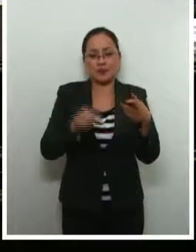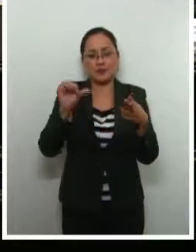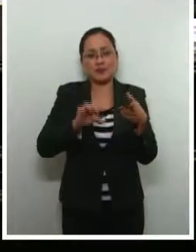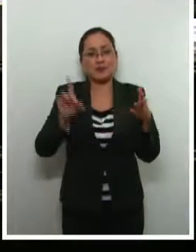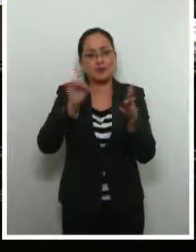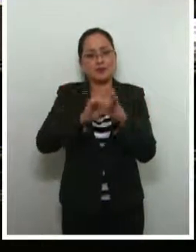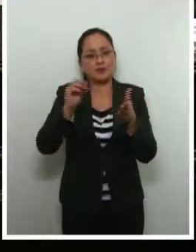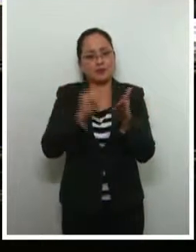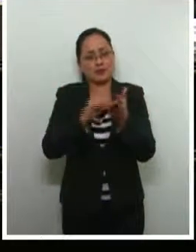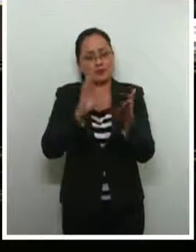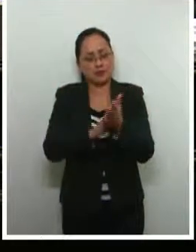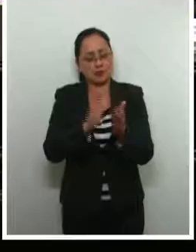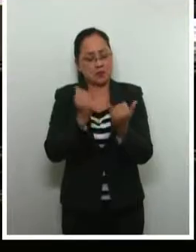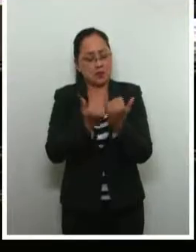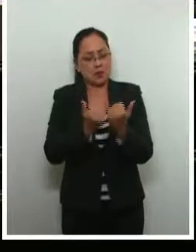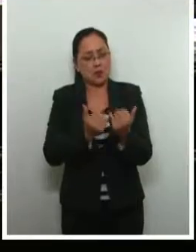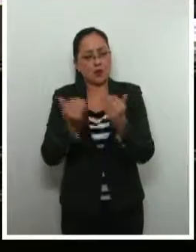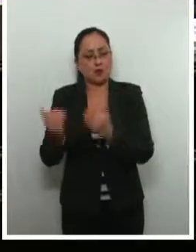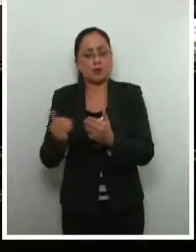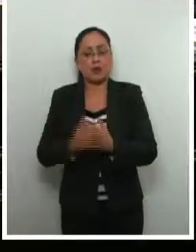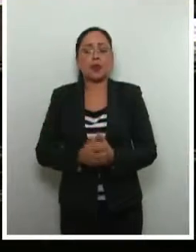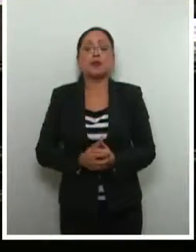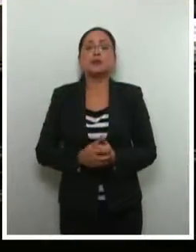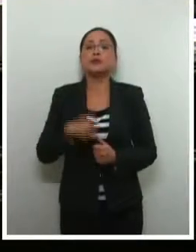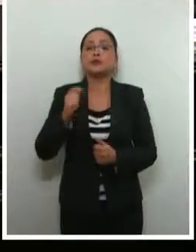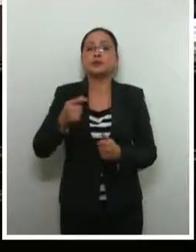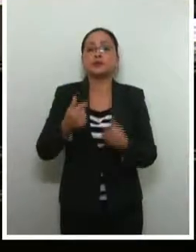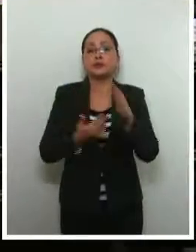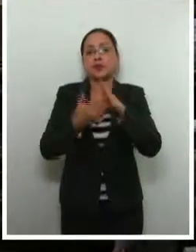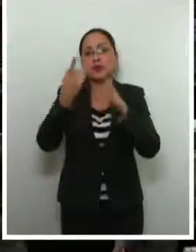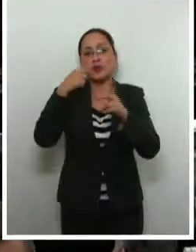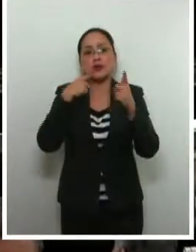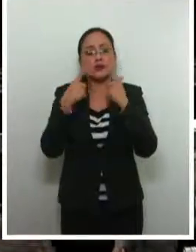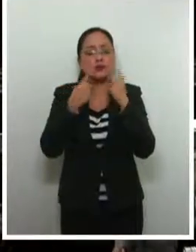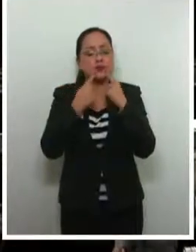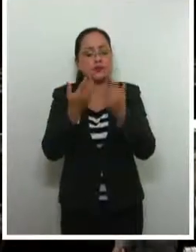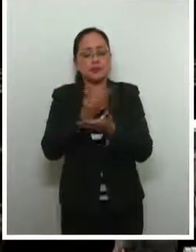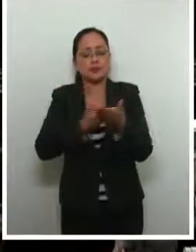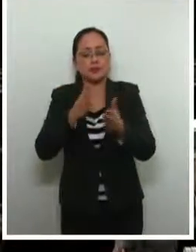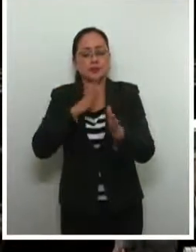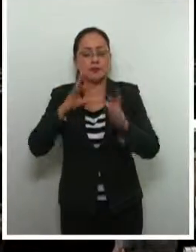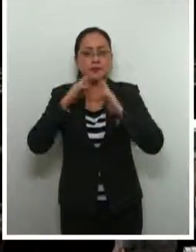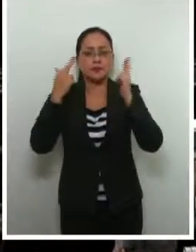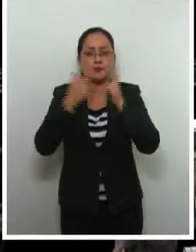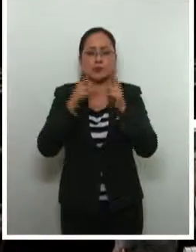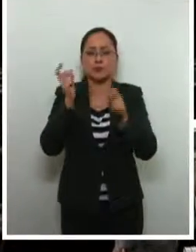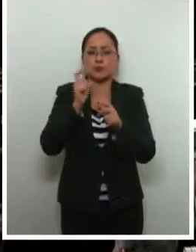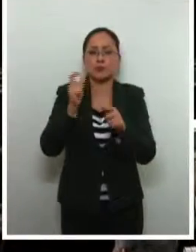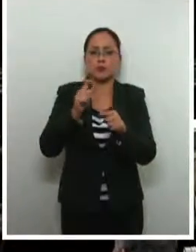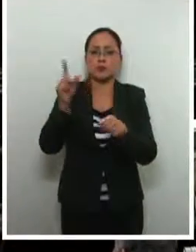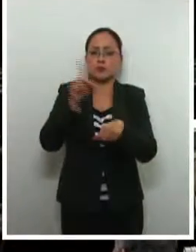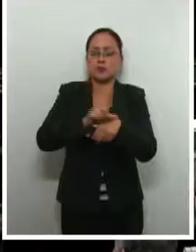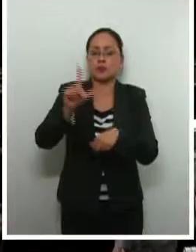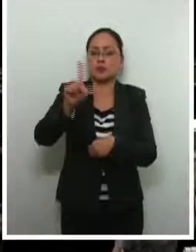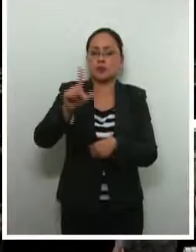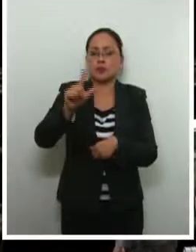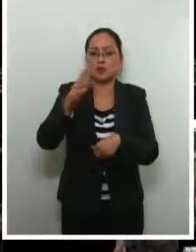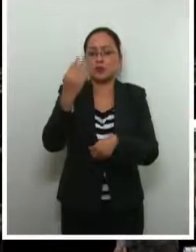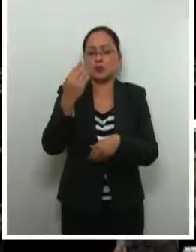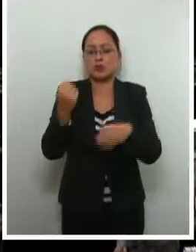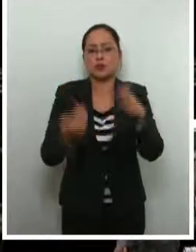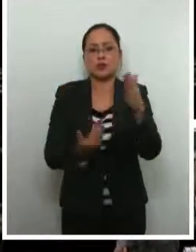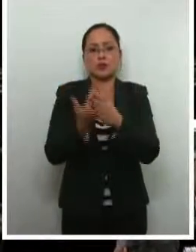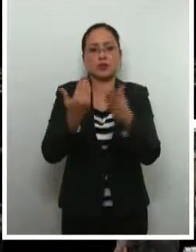agendados el día de hoy. La mesa de consulta sesionará el día lunes a las 9 de la